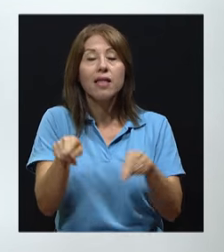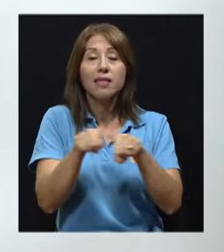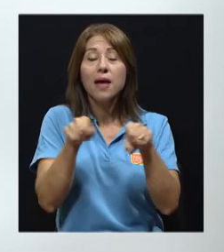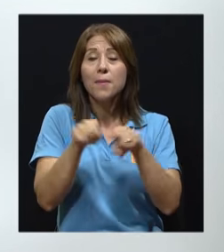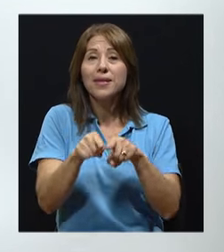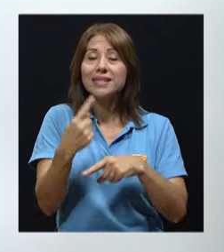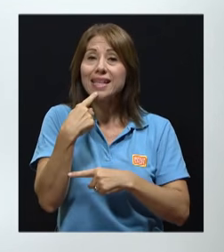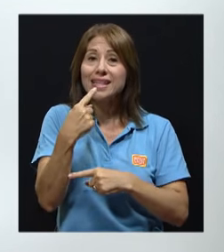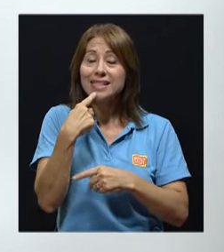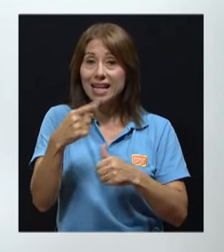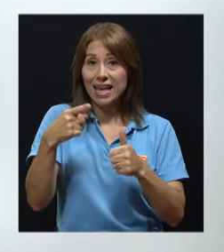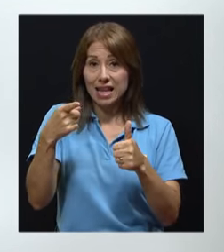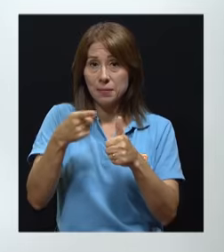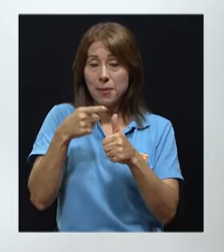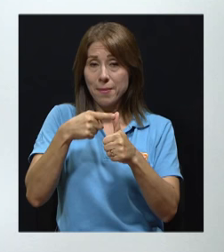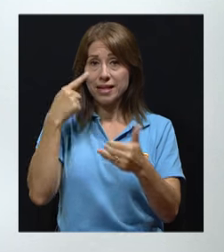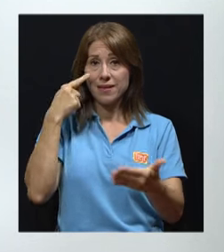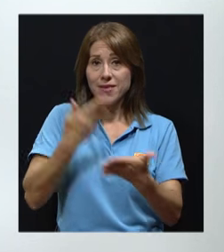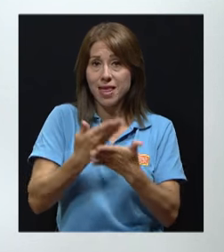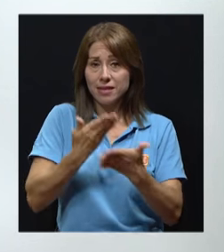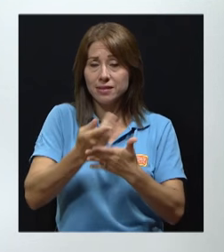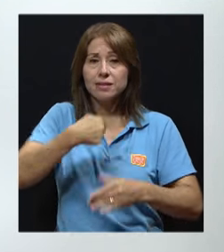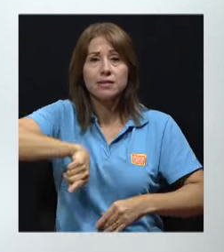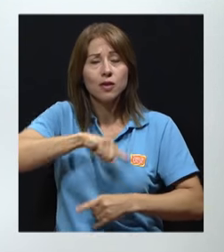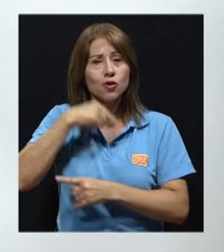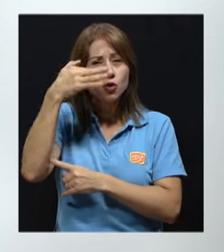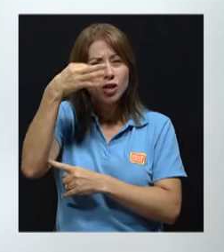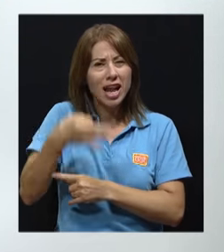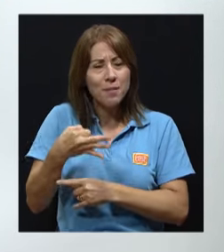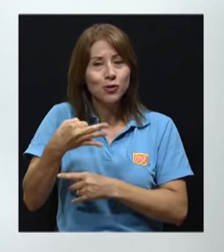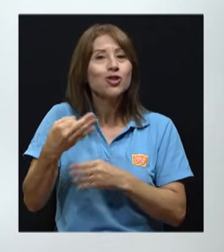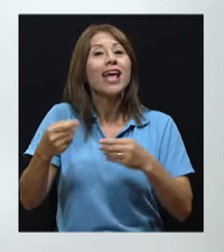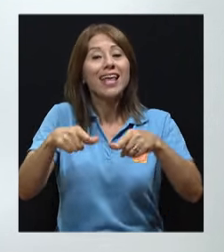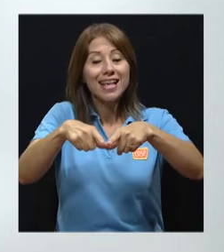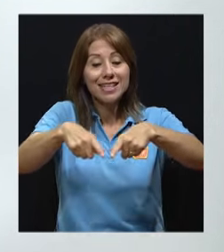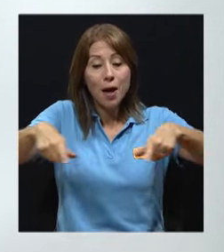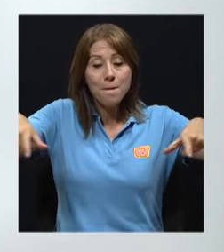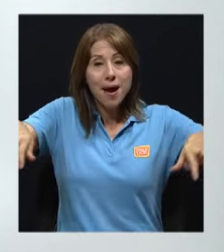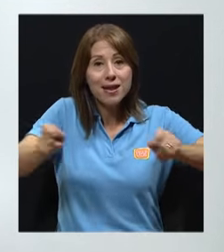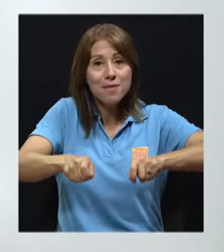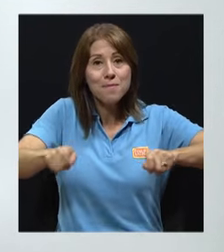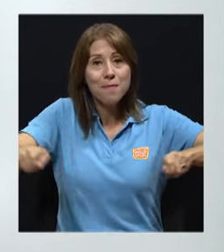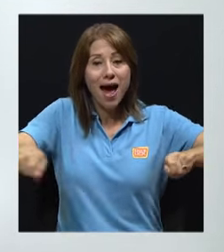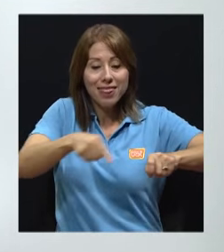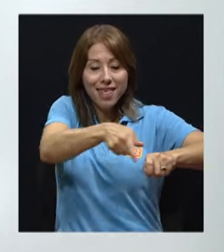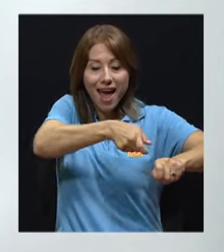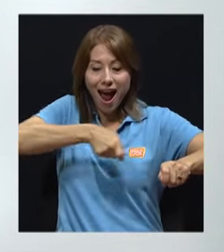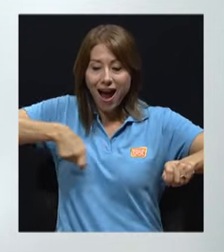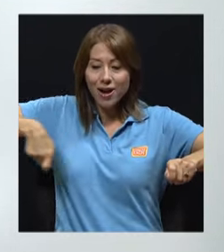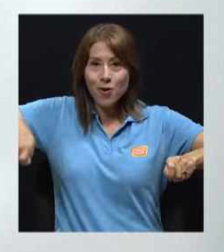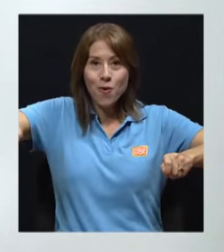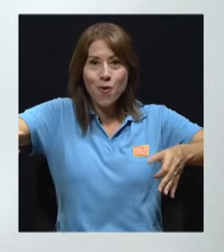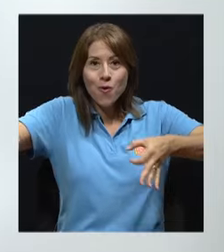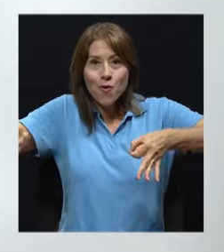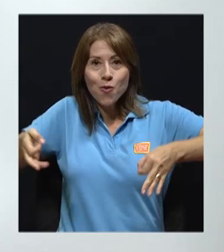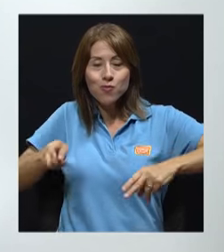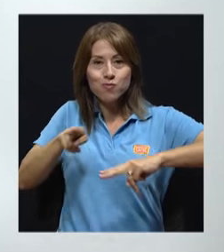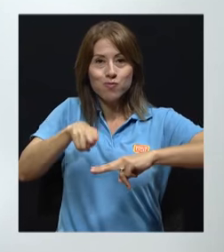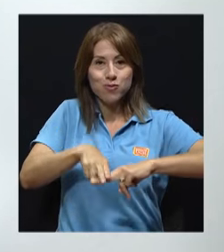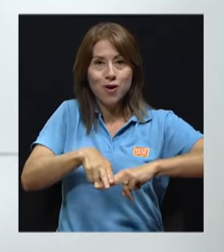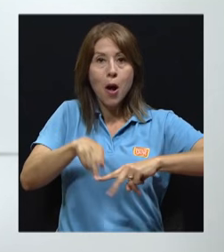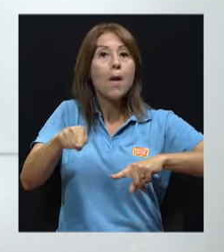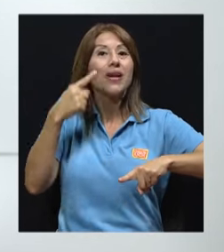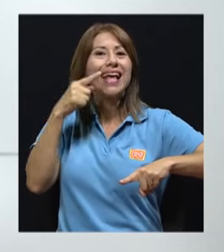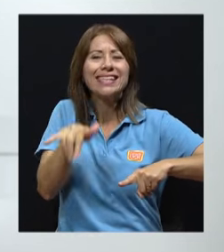relatos específicos que señalan la primeras de las primeras evidencias que nosotros creemos es la